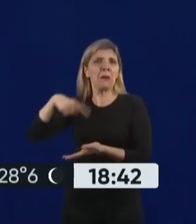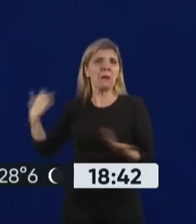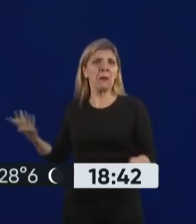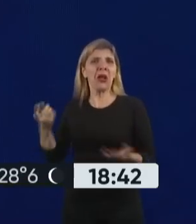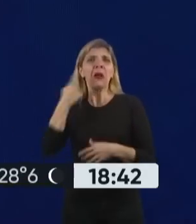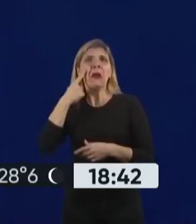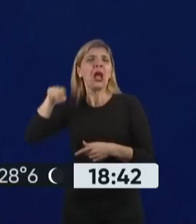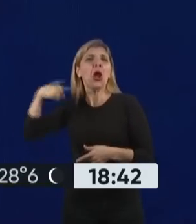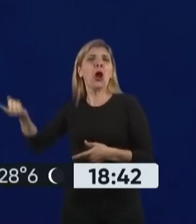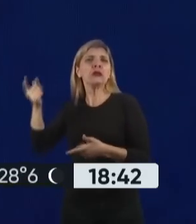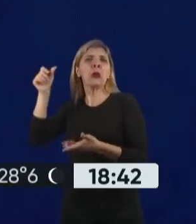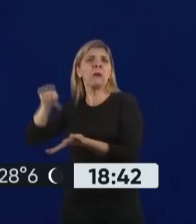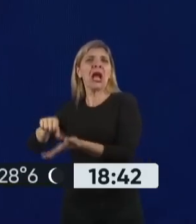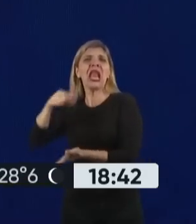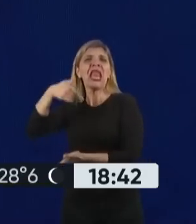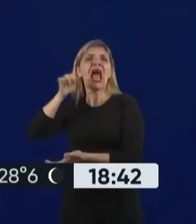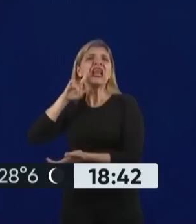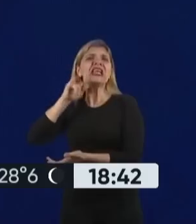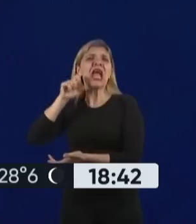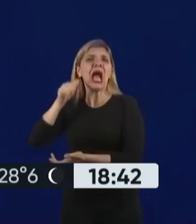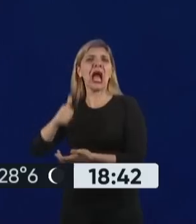en Narnia.